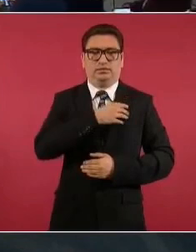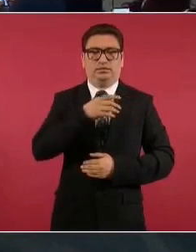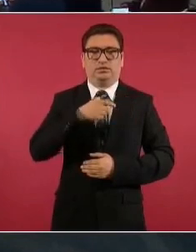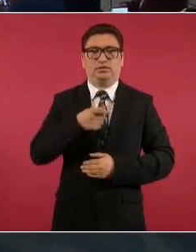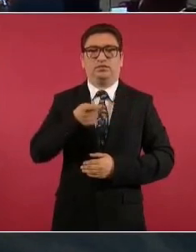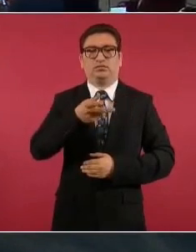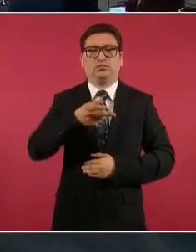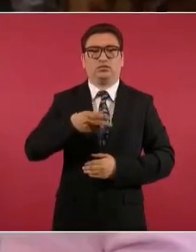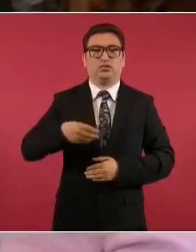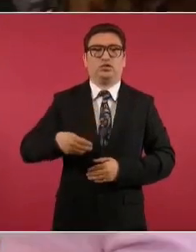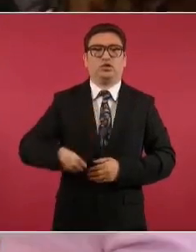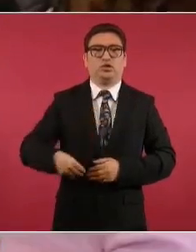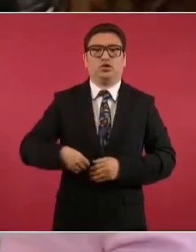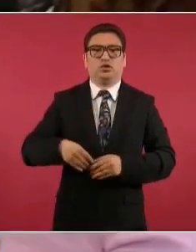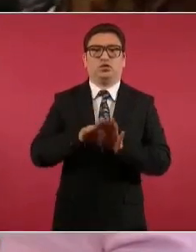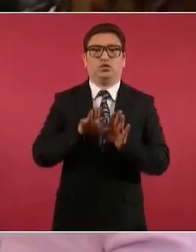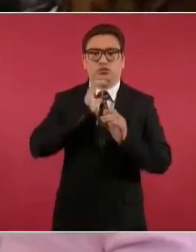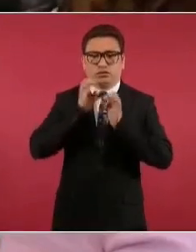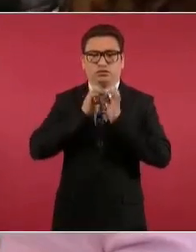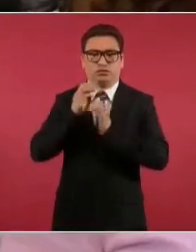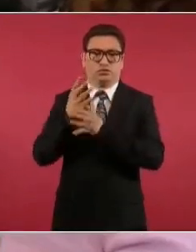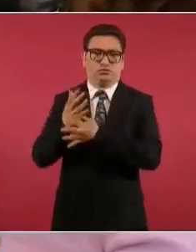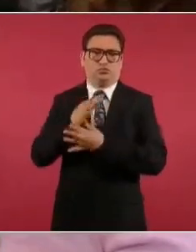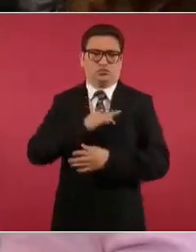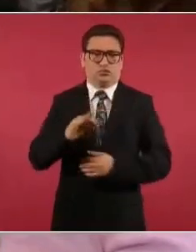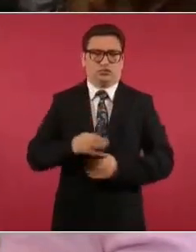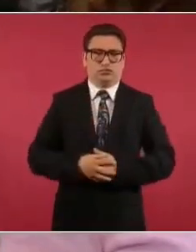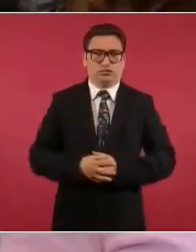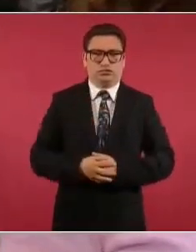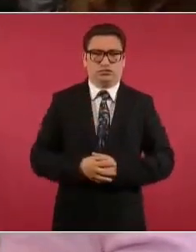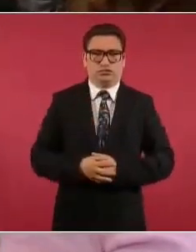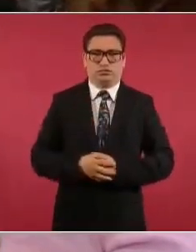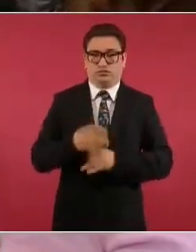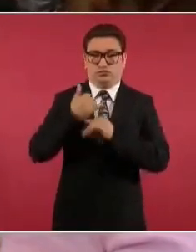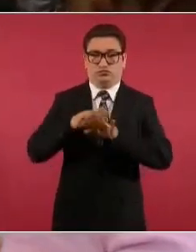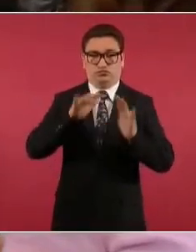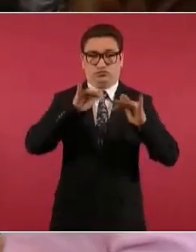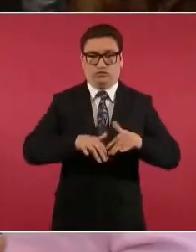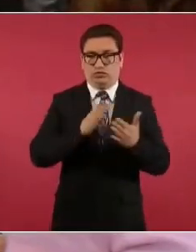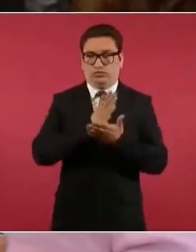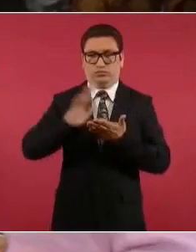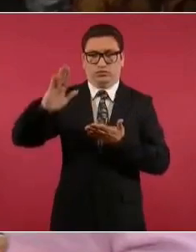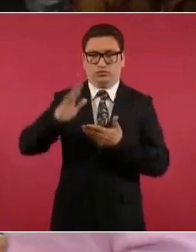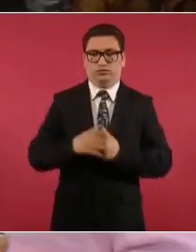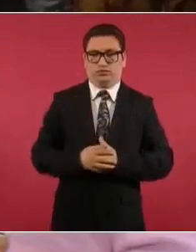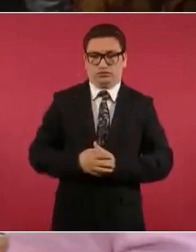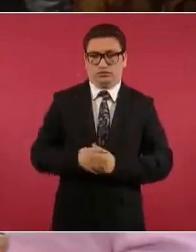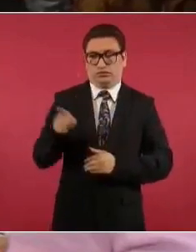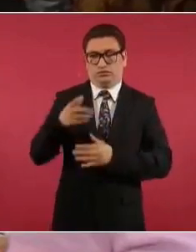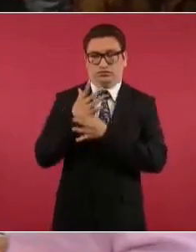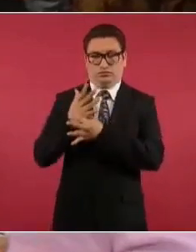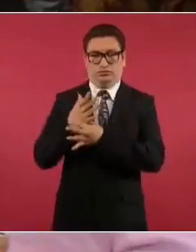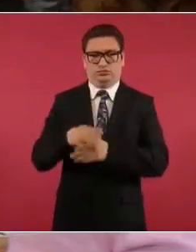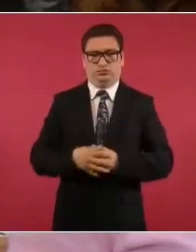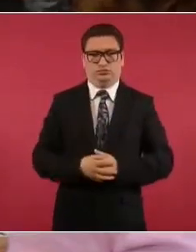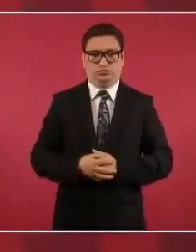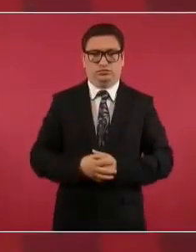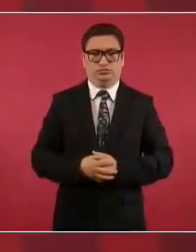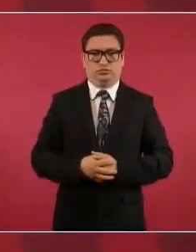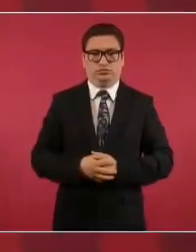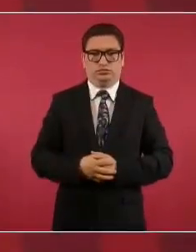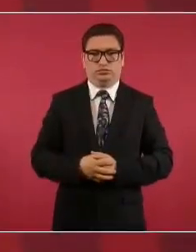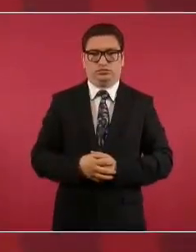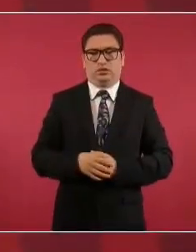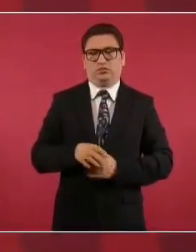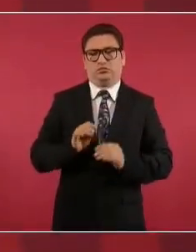entrevista que le hizo Jorge Fernández, dice, no tienen que ver con el informe. Es lo que dice el general entrevistado. Él